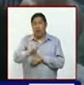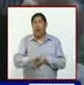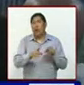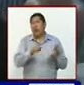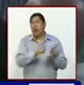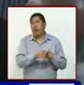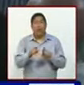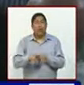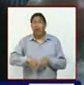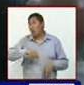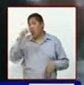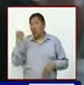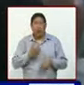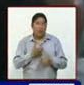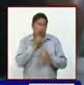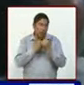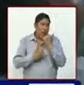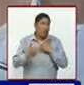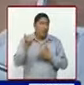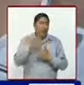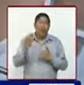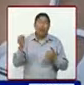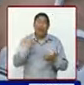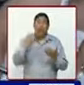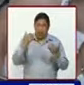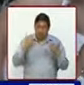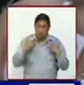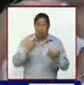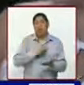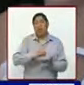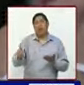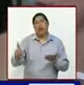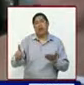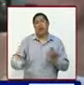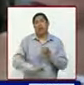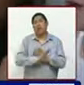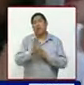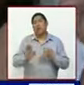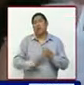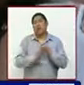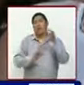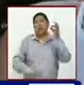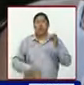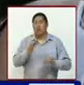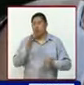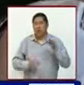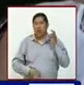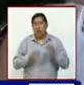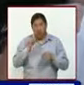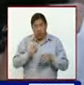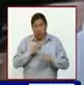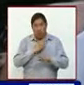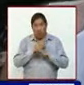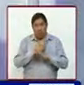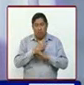que existen otros vicios procesales. Tiene derecho a defenderse en un juicio y eso es lo que se le está